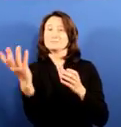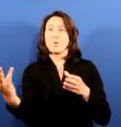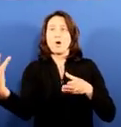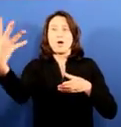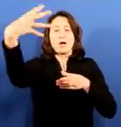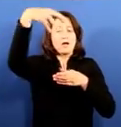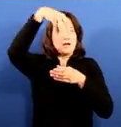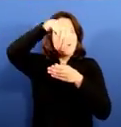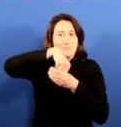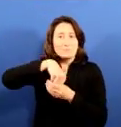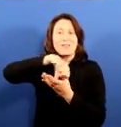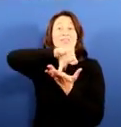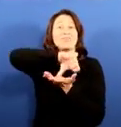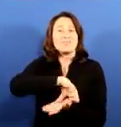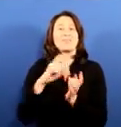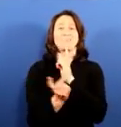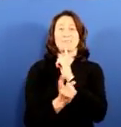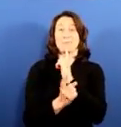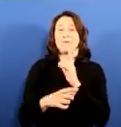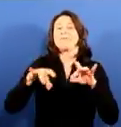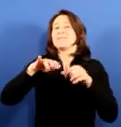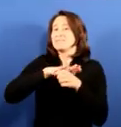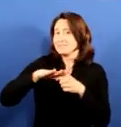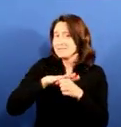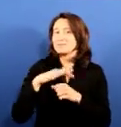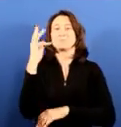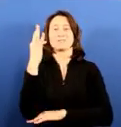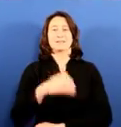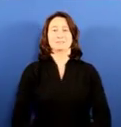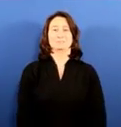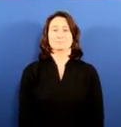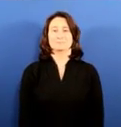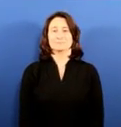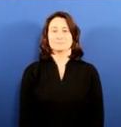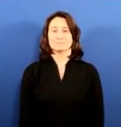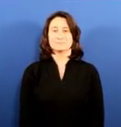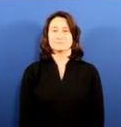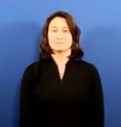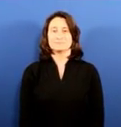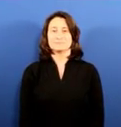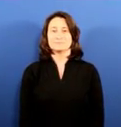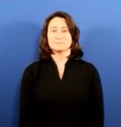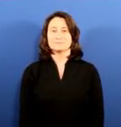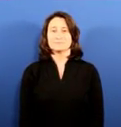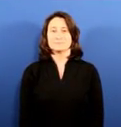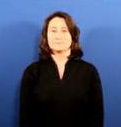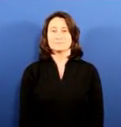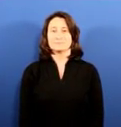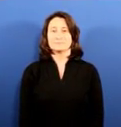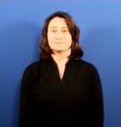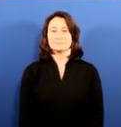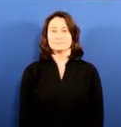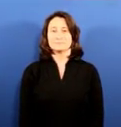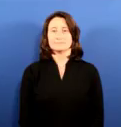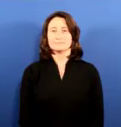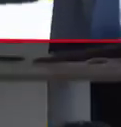la colaboración interinstitucional en el ámbito de la proyección exterior de Bilbao y Vizcaya, y por otro, el importante peso que tiene